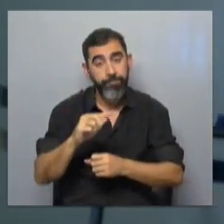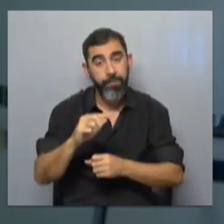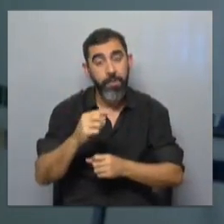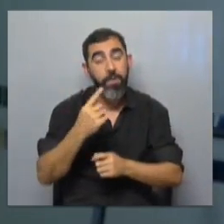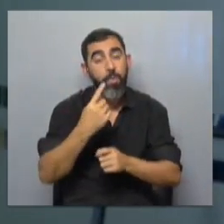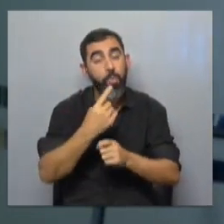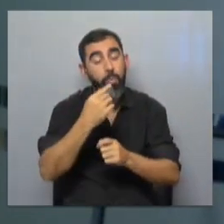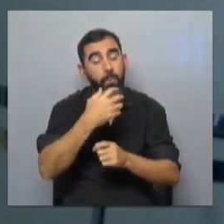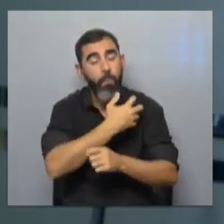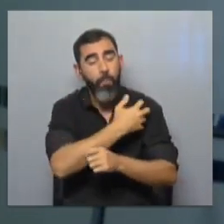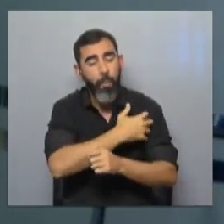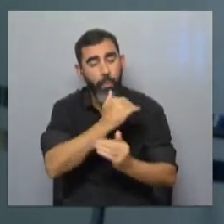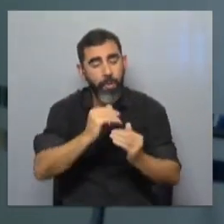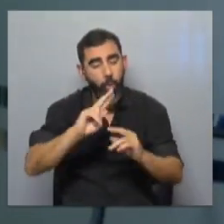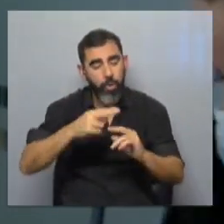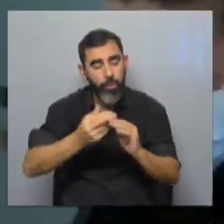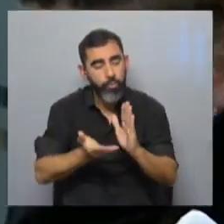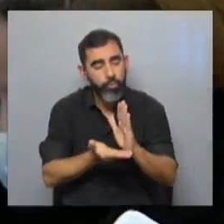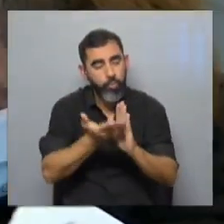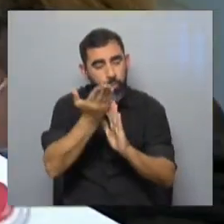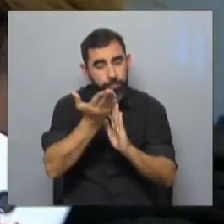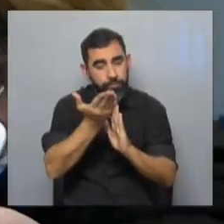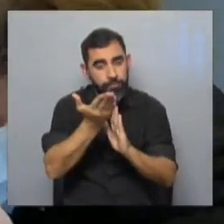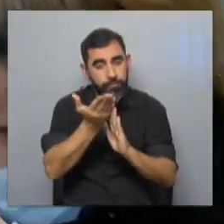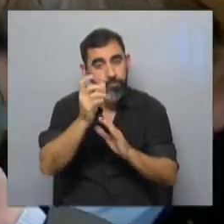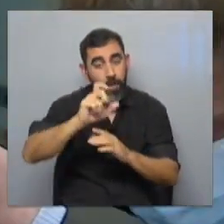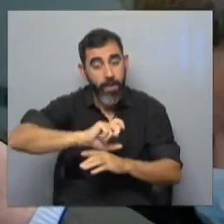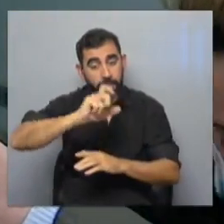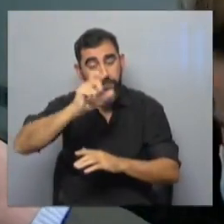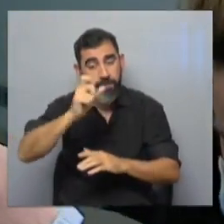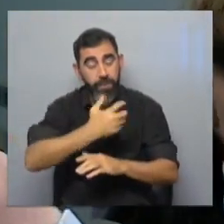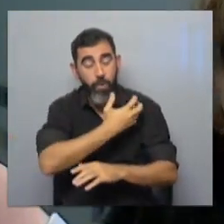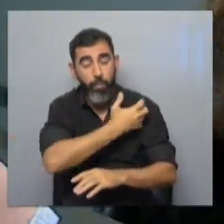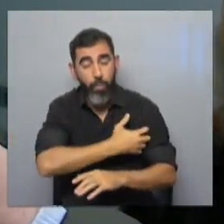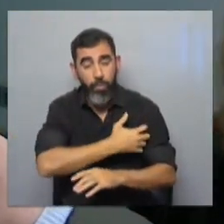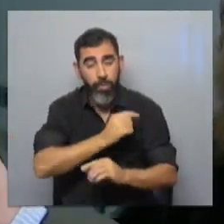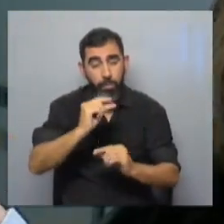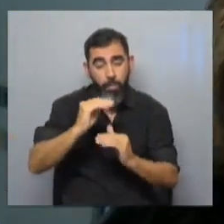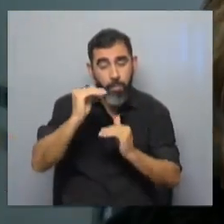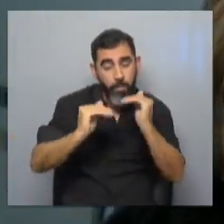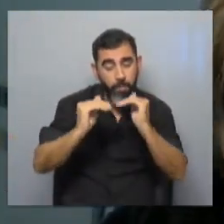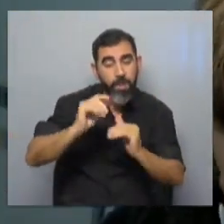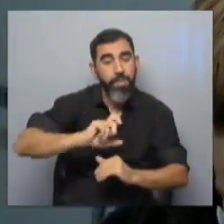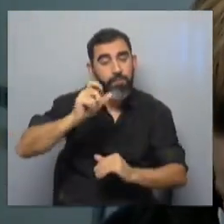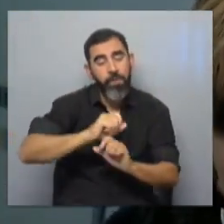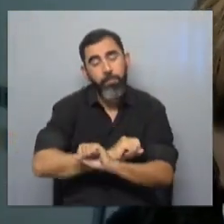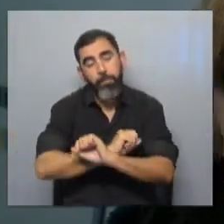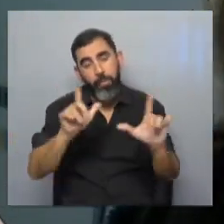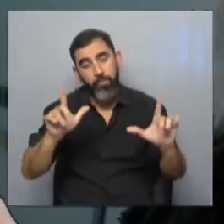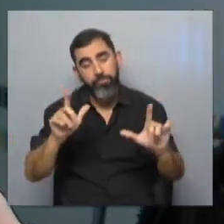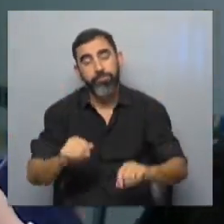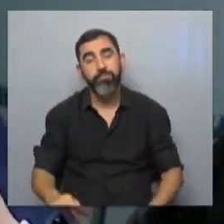1 vuelve a subir. Eso lo que hace es que la brecha entre el quintil 1 y el quintil 5 aumenta, lo que implica